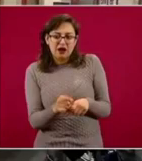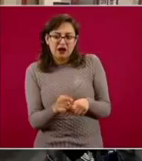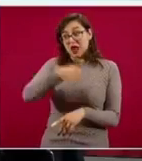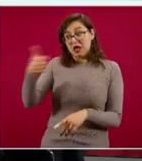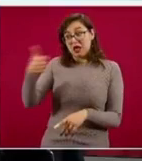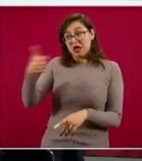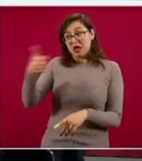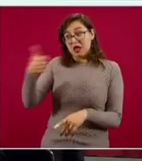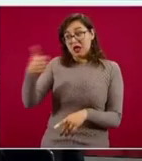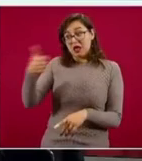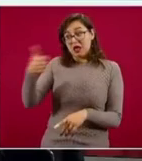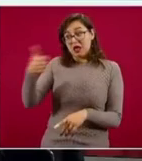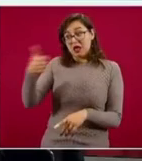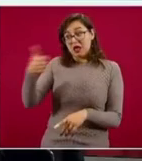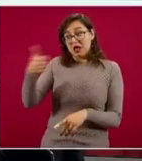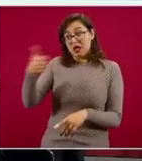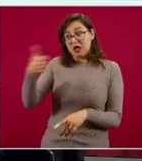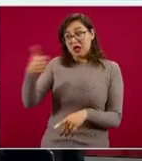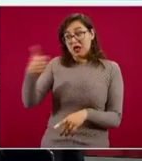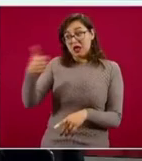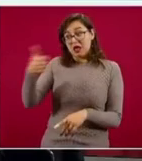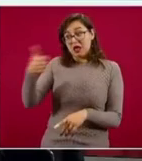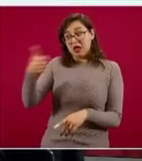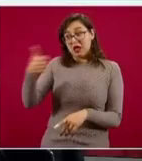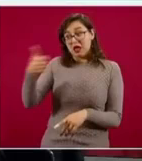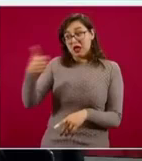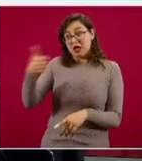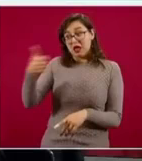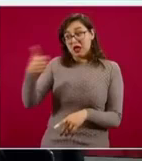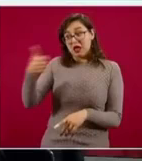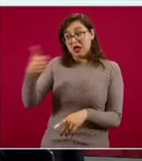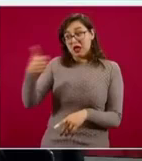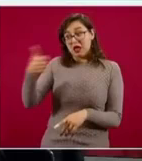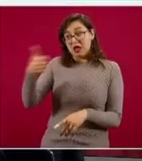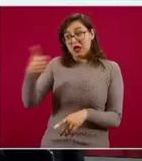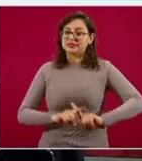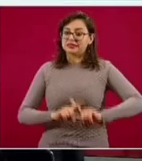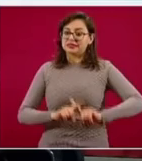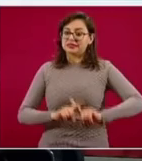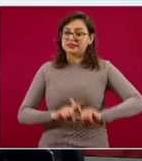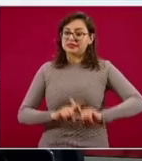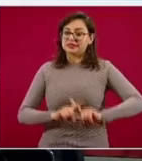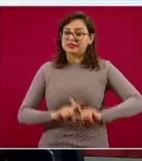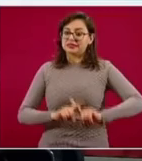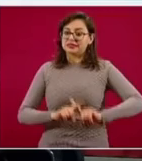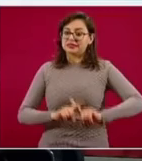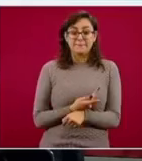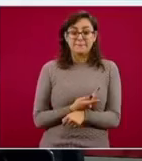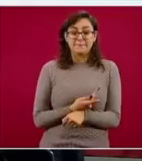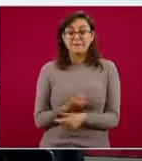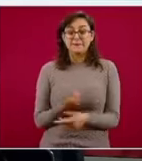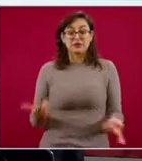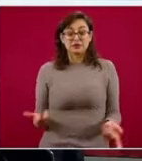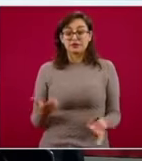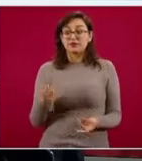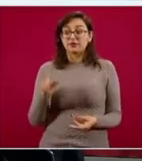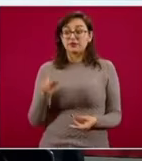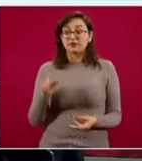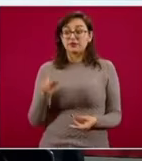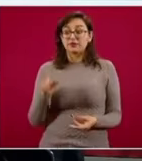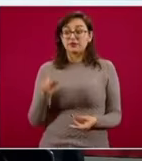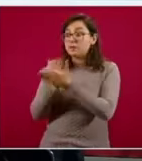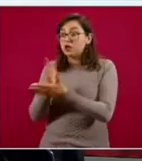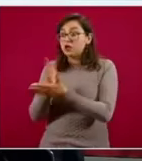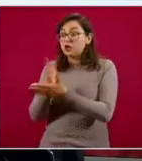la unidad hospitalaria de recibirle. Entonces, cuidado con la interpretación de que letalidad traduce calidad de la atención.